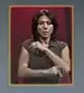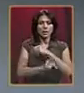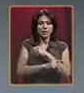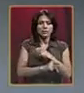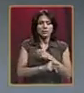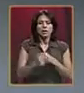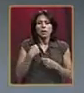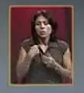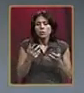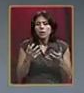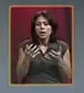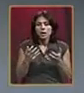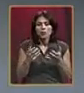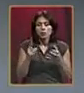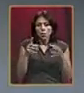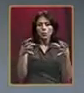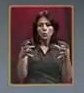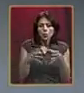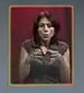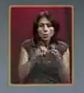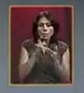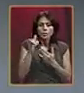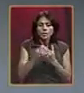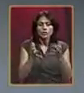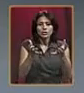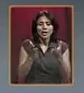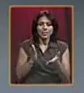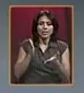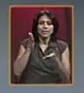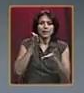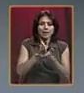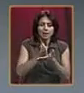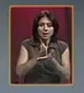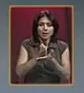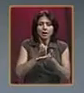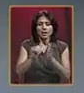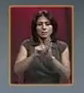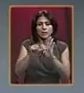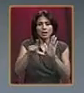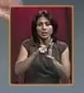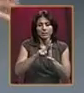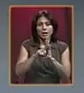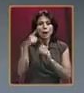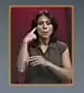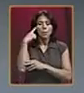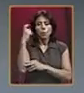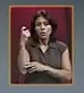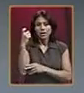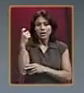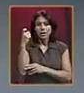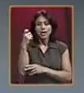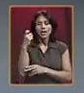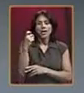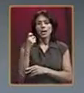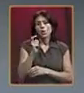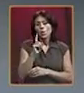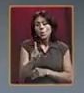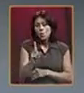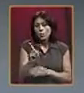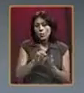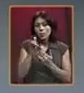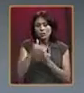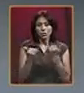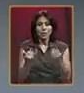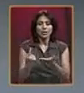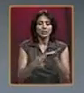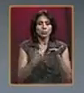acción de la Asamblea Legislativa en un conjunto de proyectos de ley muy importantes, porque uno en particular está siendo objeto de